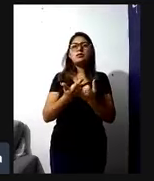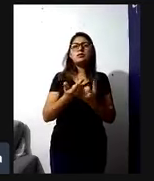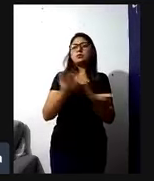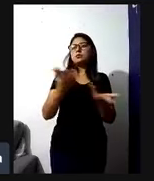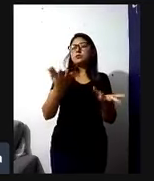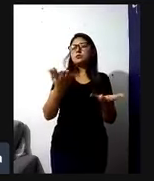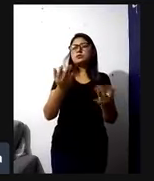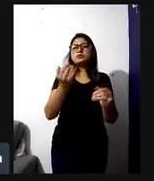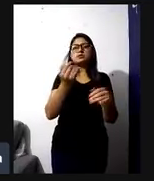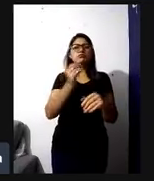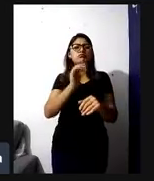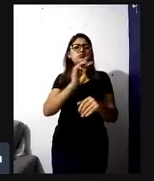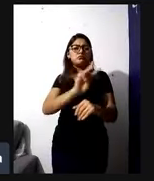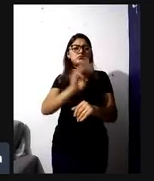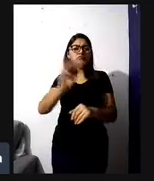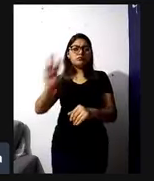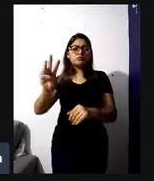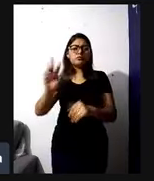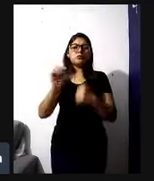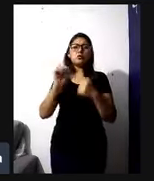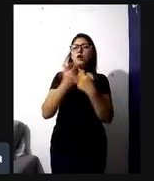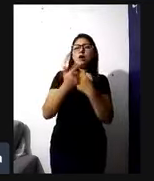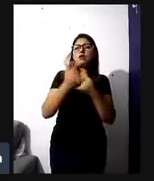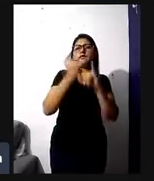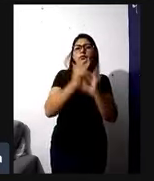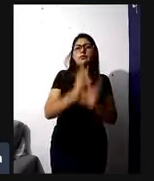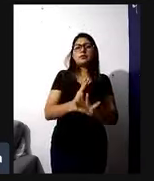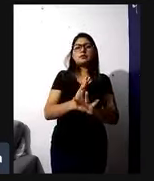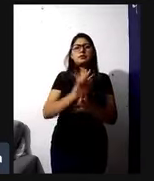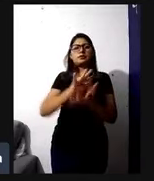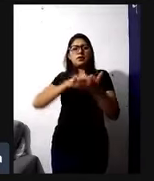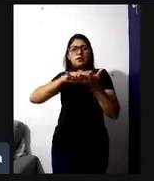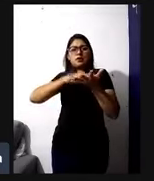dando documentos en braille?